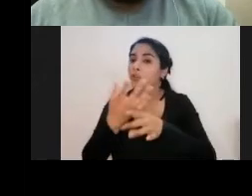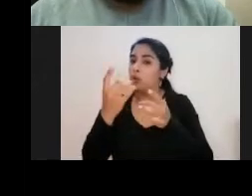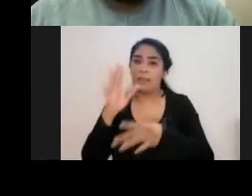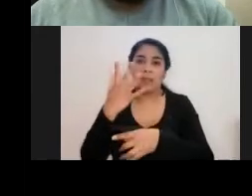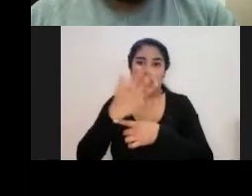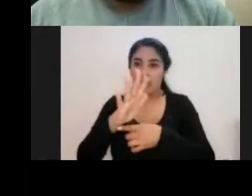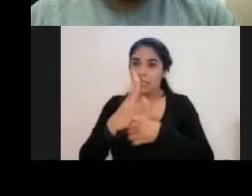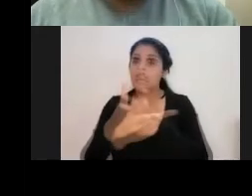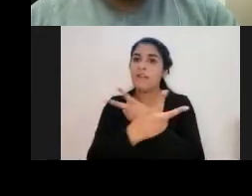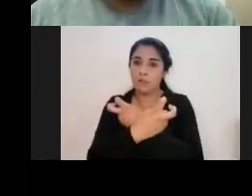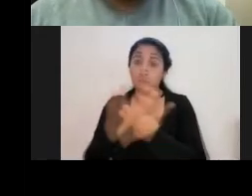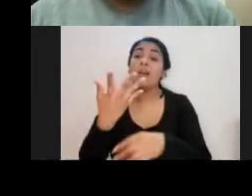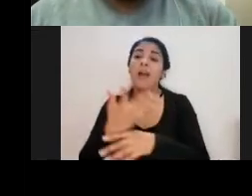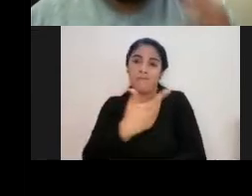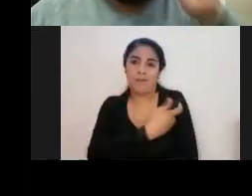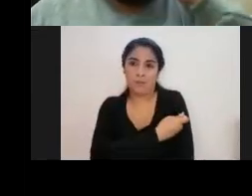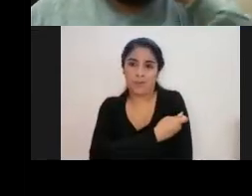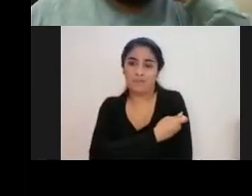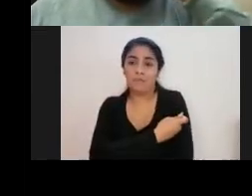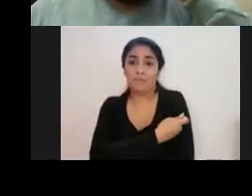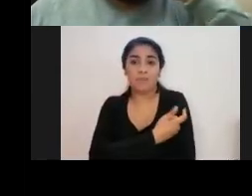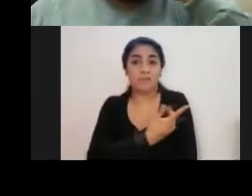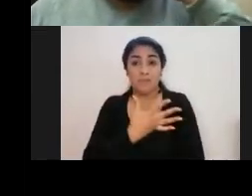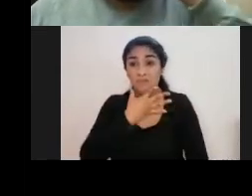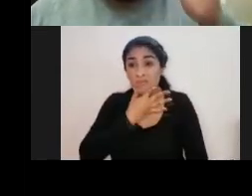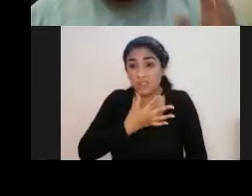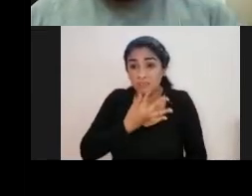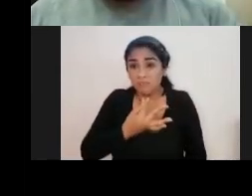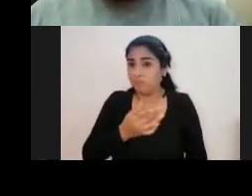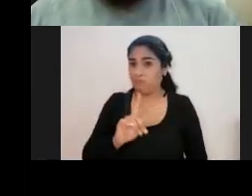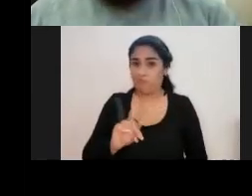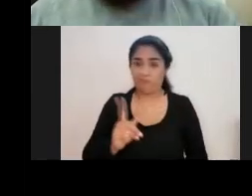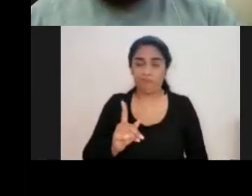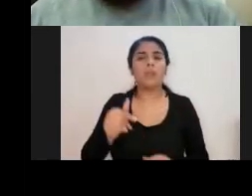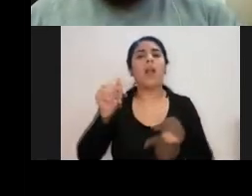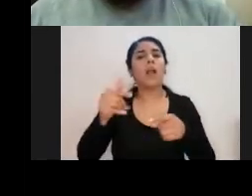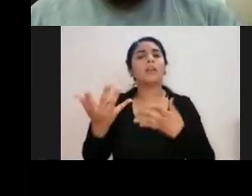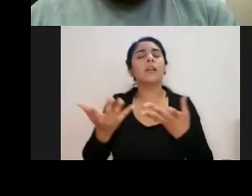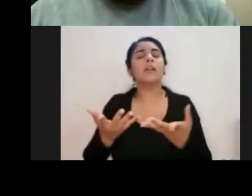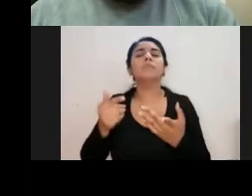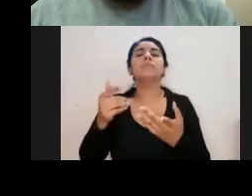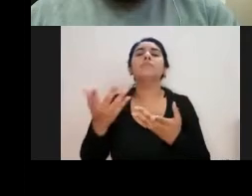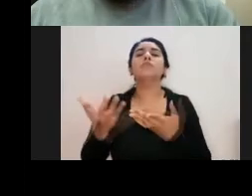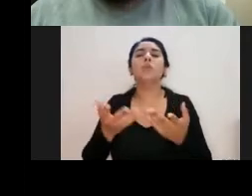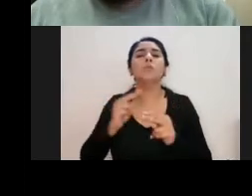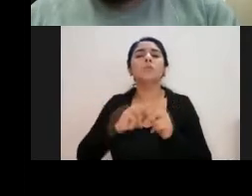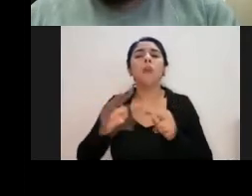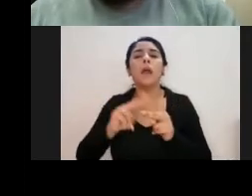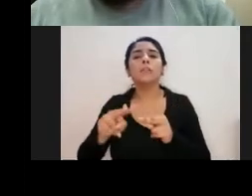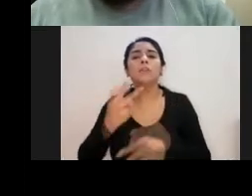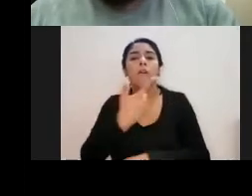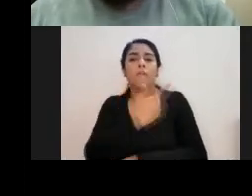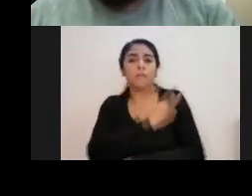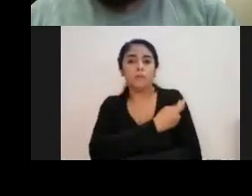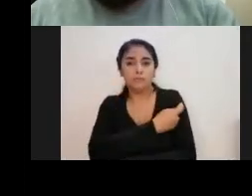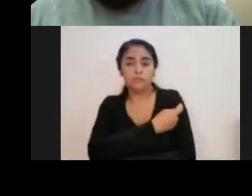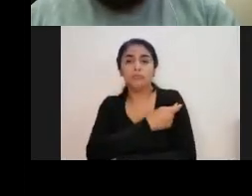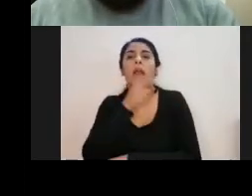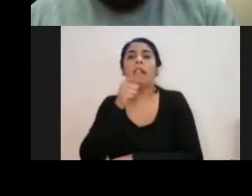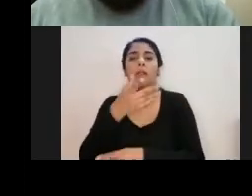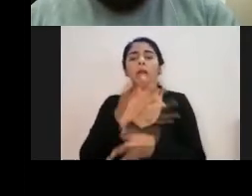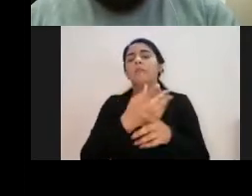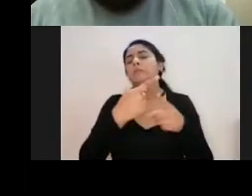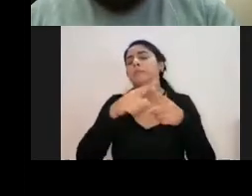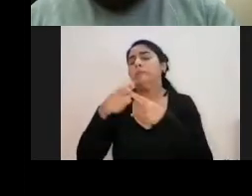solamente. Entonces no es tan simple. Aquí un poco de cómo se han generado las vacunas, y esto ha dado mucha materia de discusión,